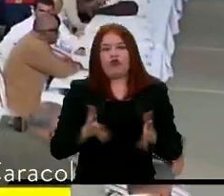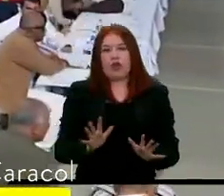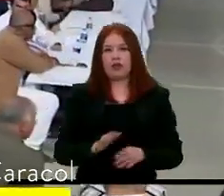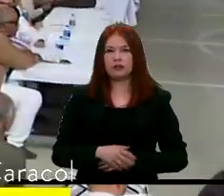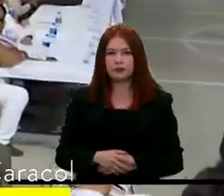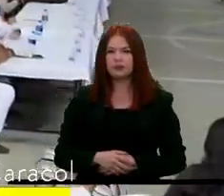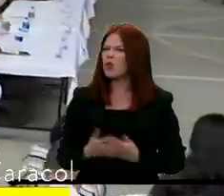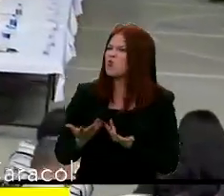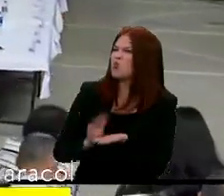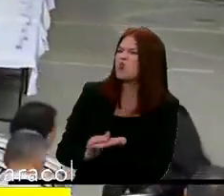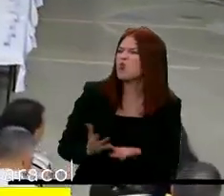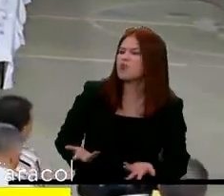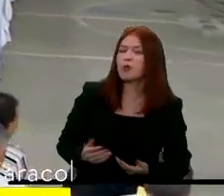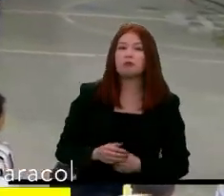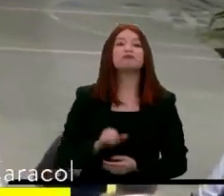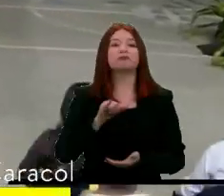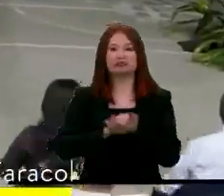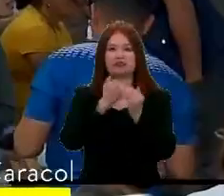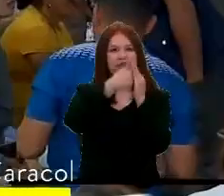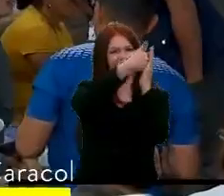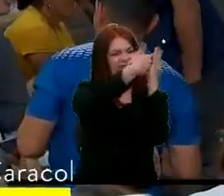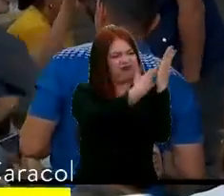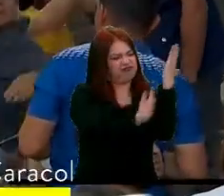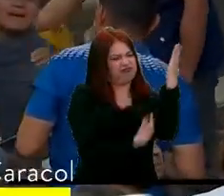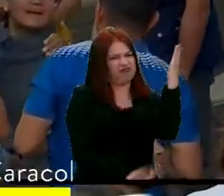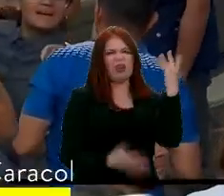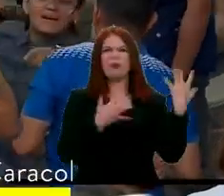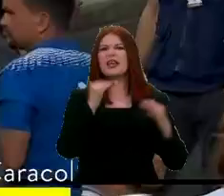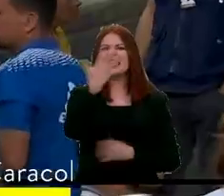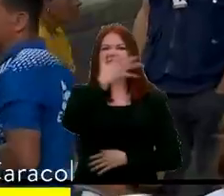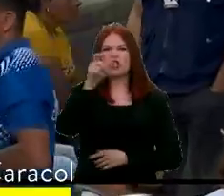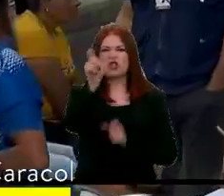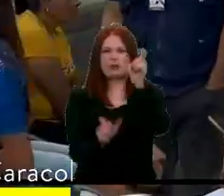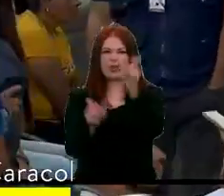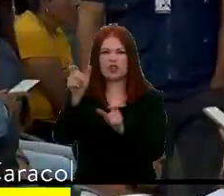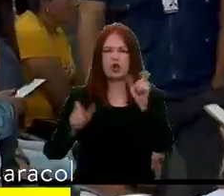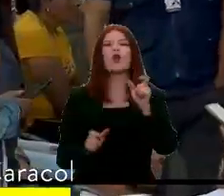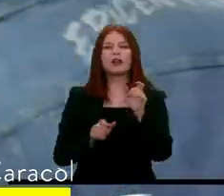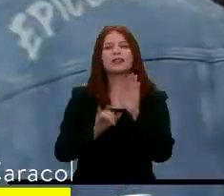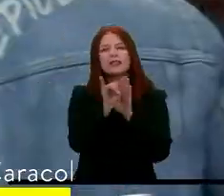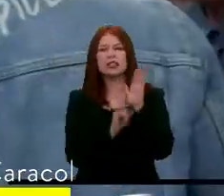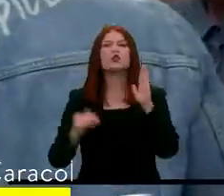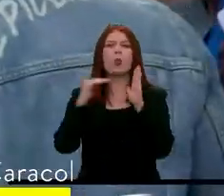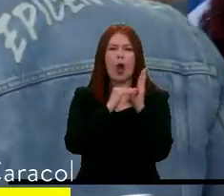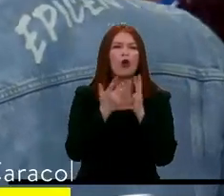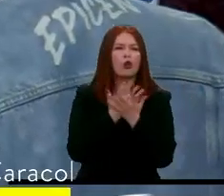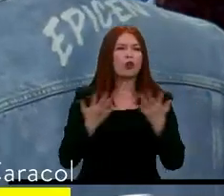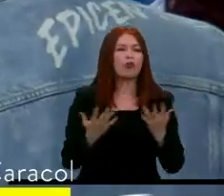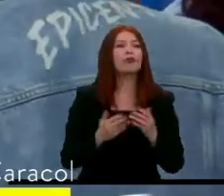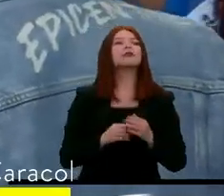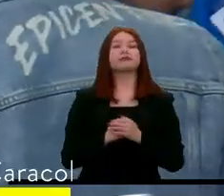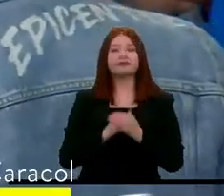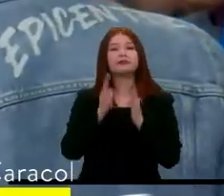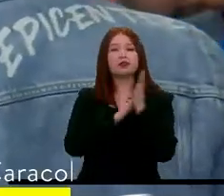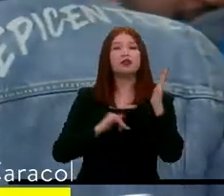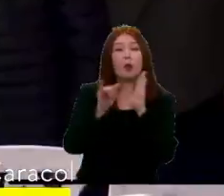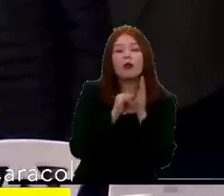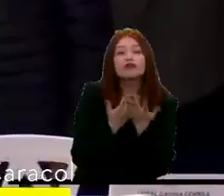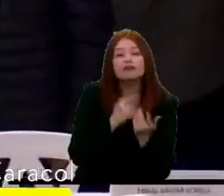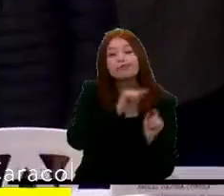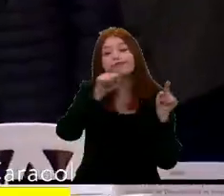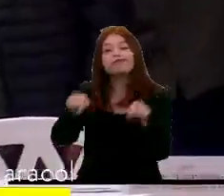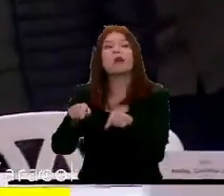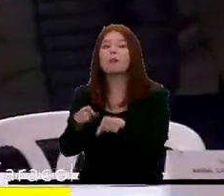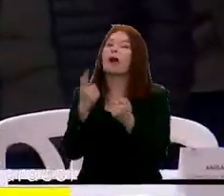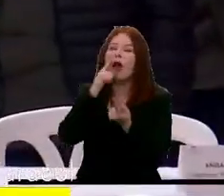El tema que lideró el extenso pliego de peticiones de los más de 500 habitantes de Ituango en Antioquia y de otras poblaciones cercanas que llegaron al encuentro con